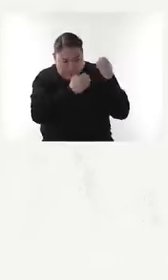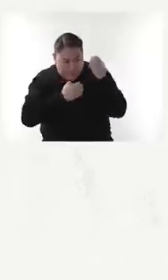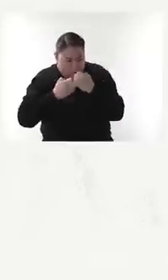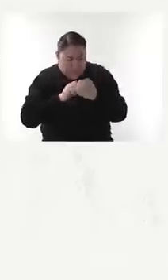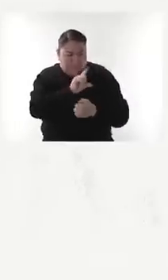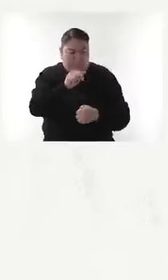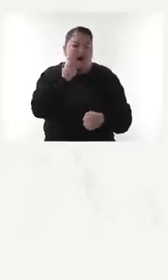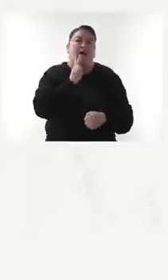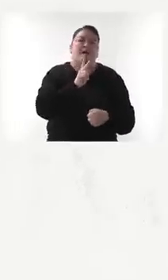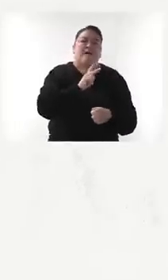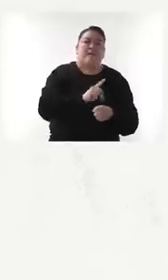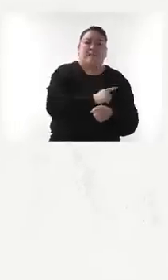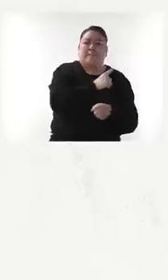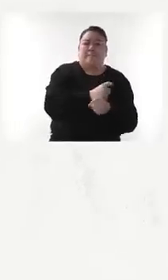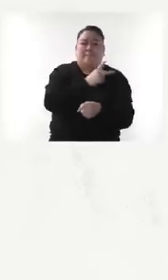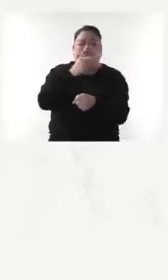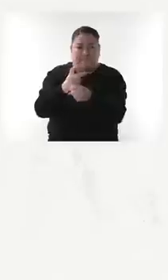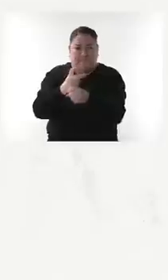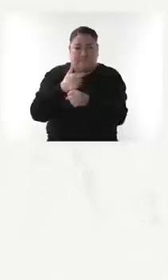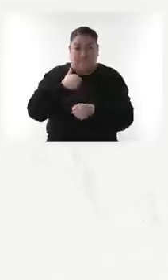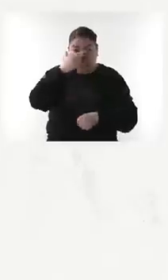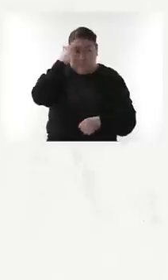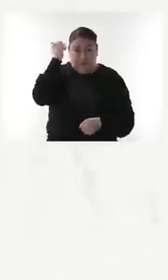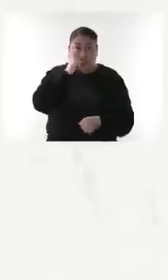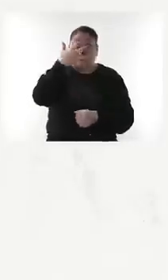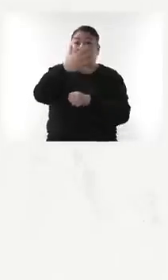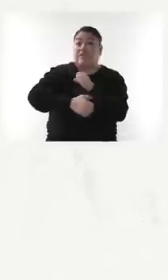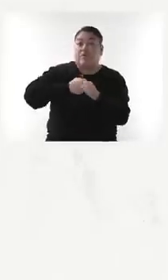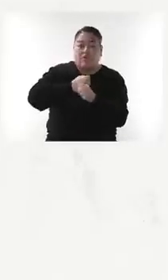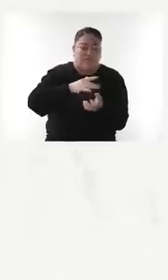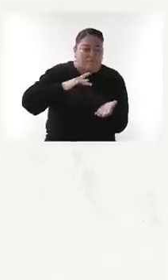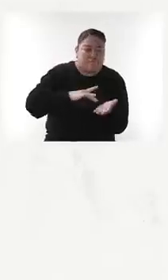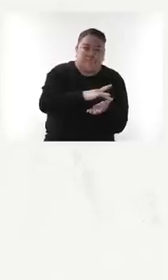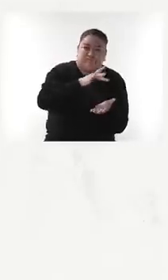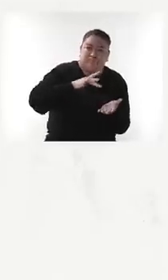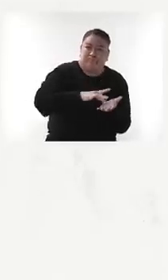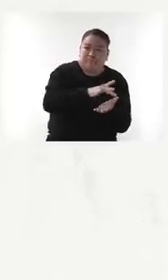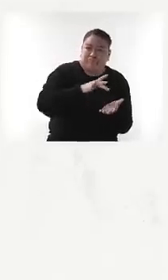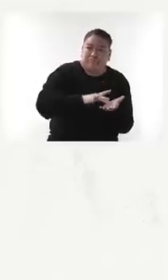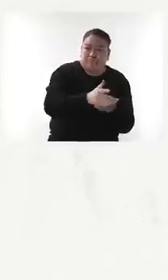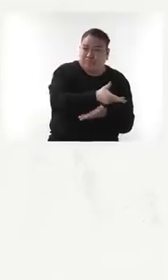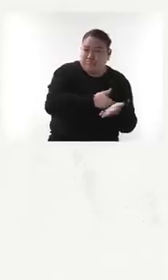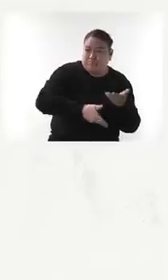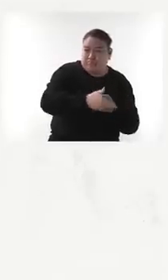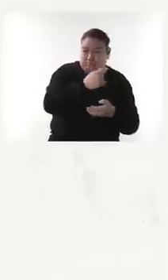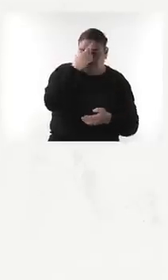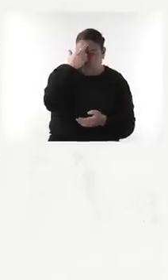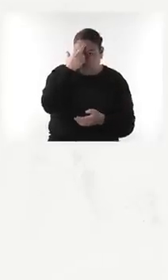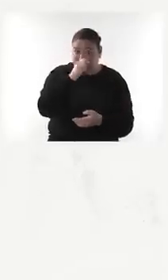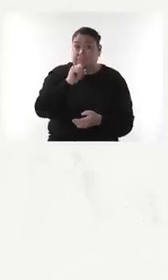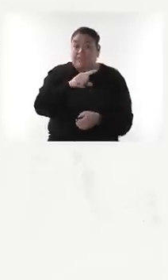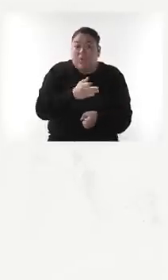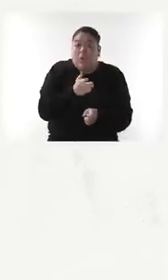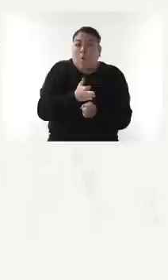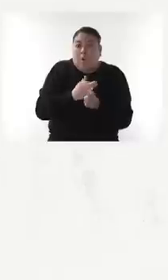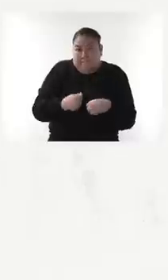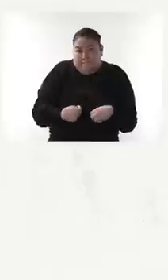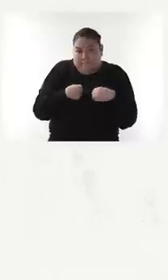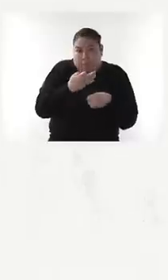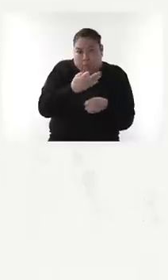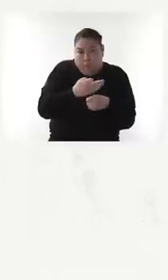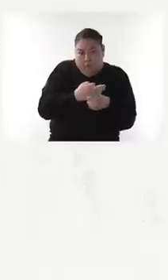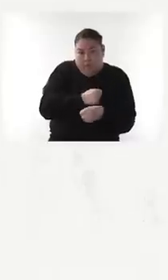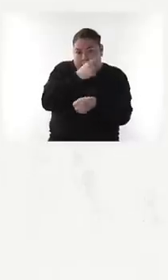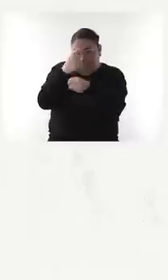genera un subsidio por 5 años en la propia competencia. Eso es lo que estamos viviendo hoy en ascenso